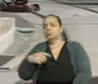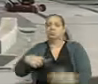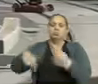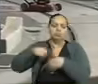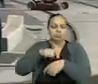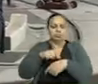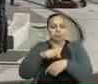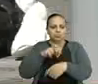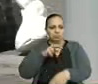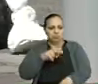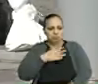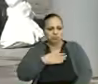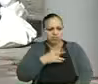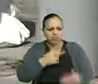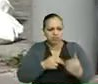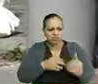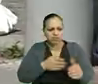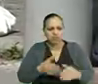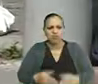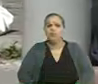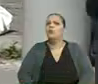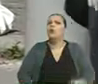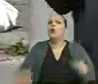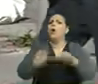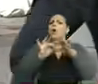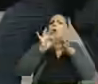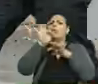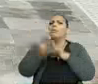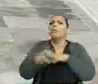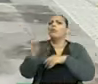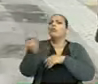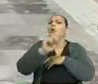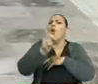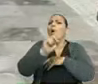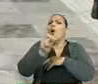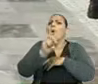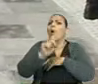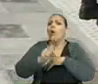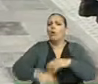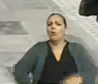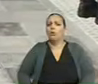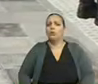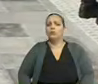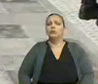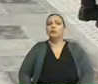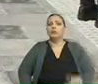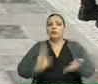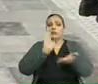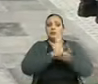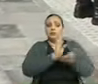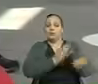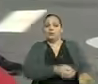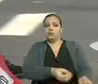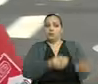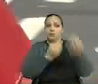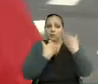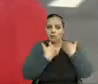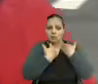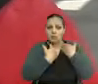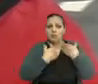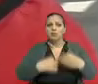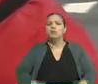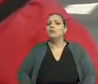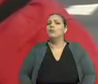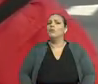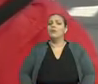madre negó que su hijo haya muerto de COVID-19, puesto que unos testigos le habían comunicado que unas personas le habían dado una paliza. No murió